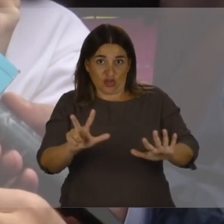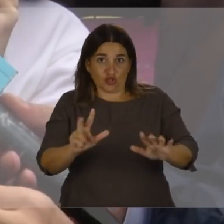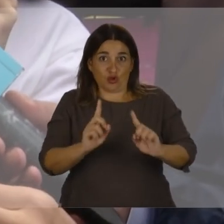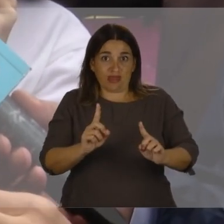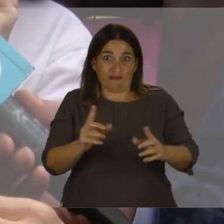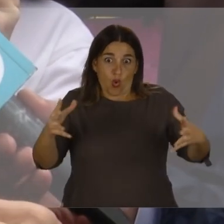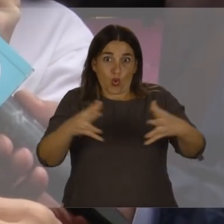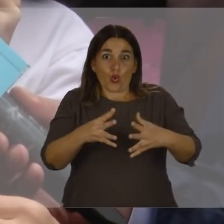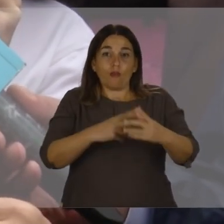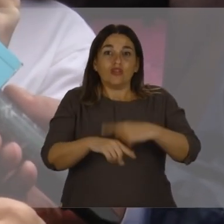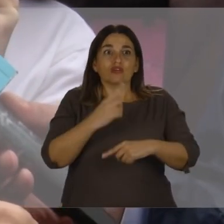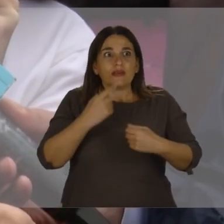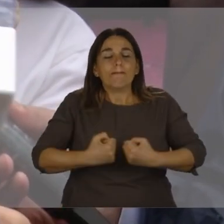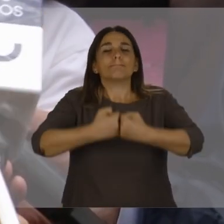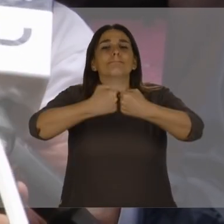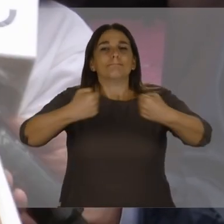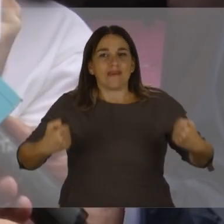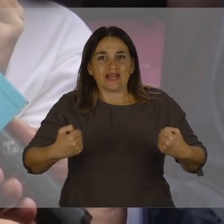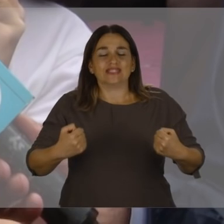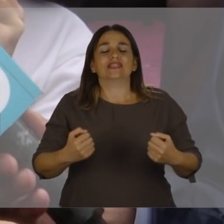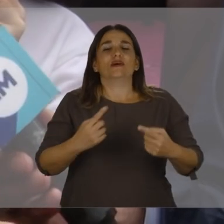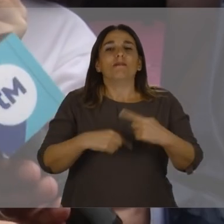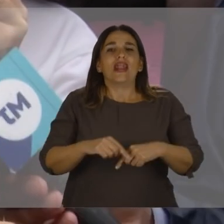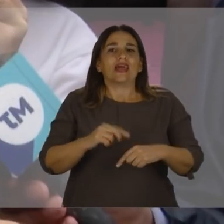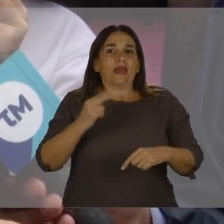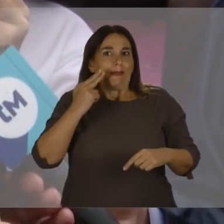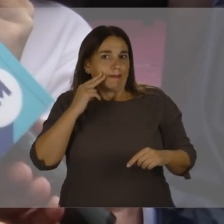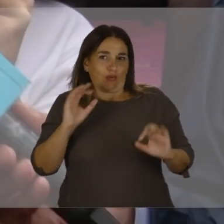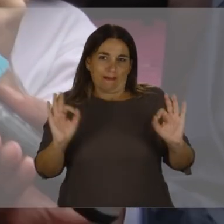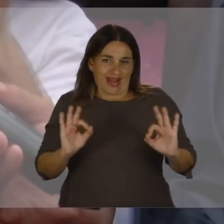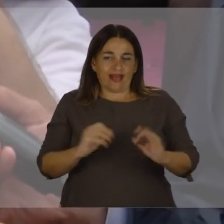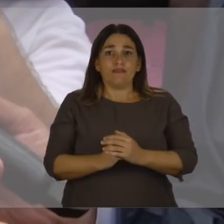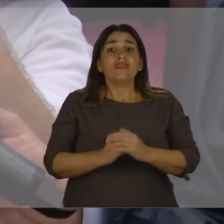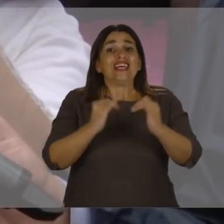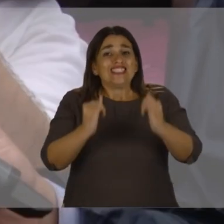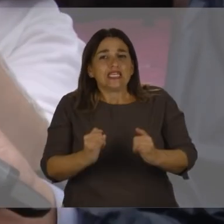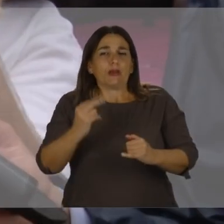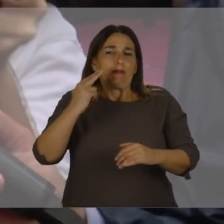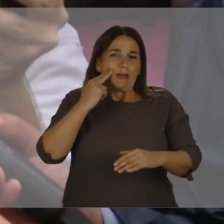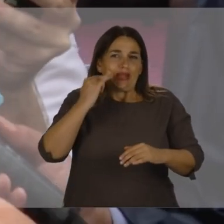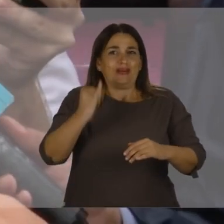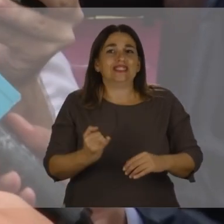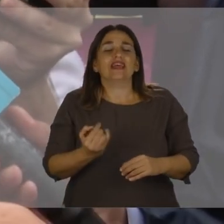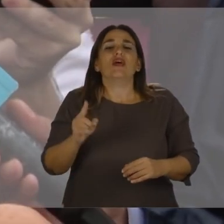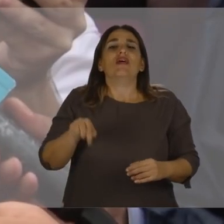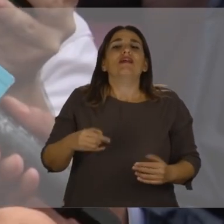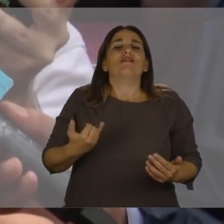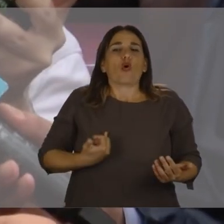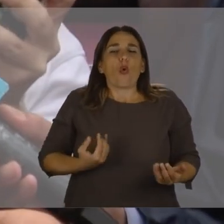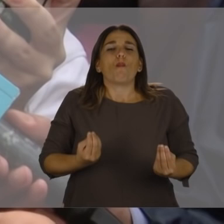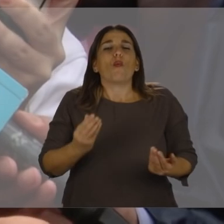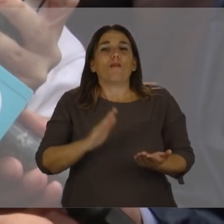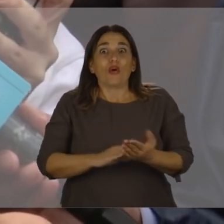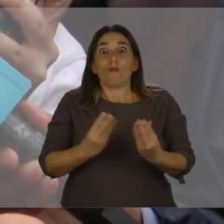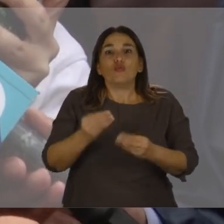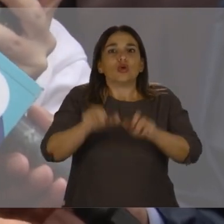70, estamos ensanchando para que no haya ningún tipo de problema. Los inconvenientes que se sucedieron, que por